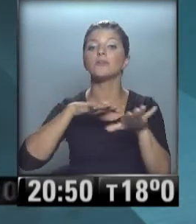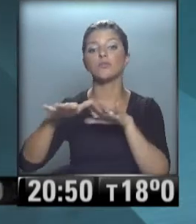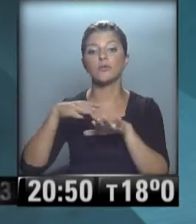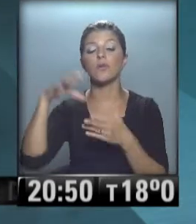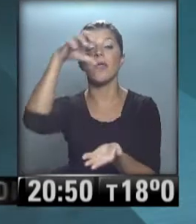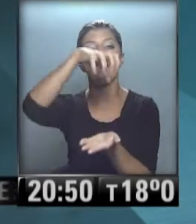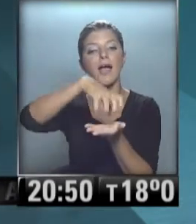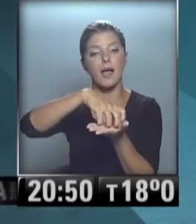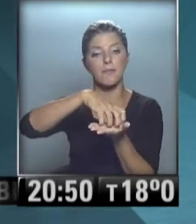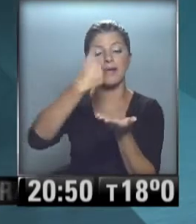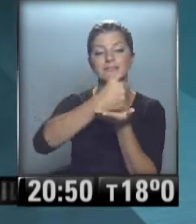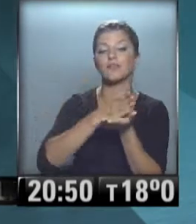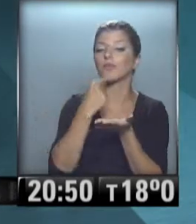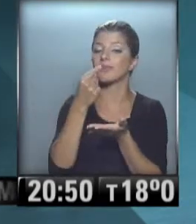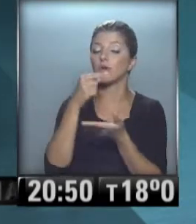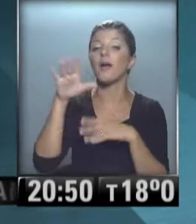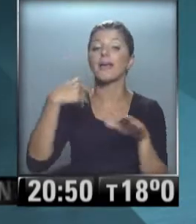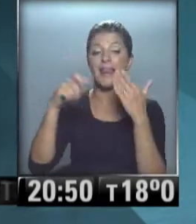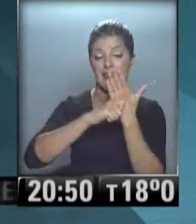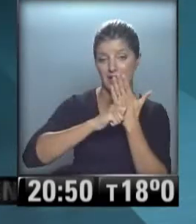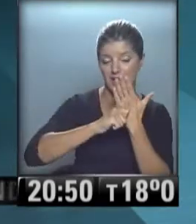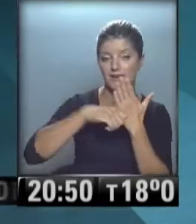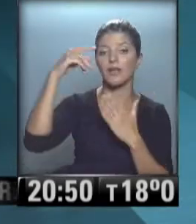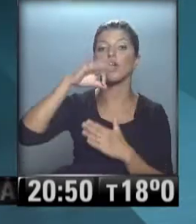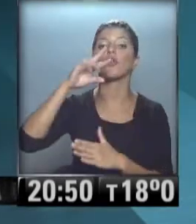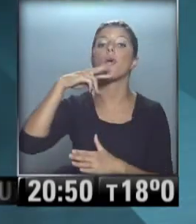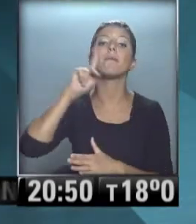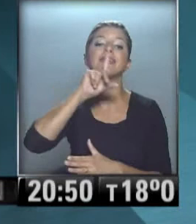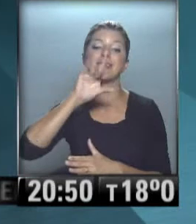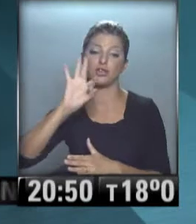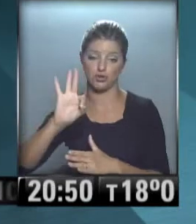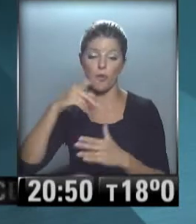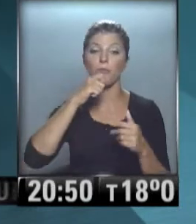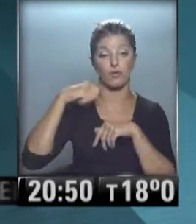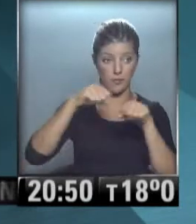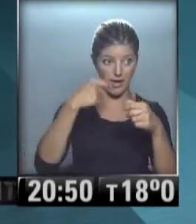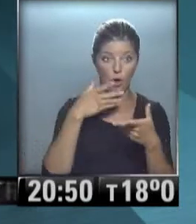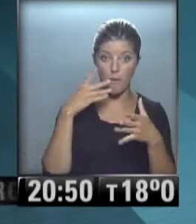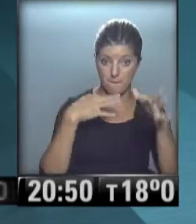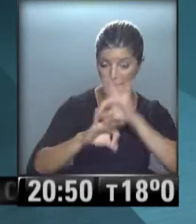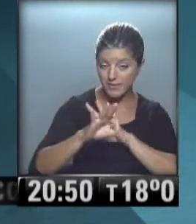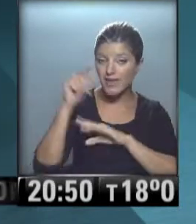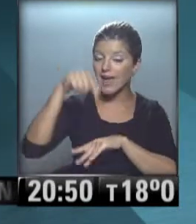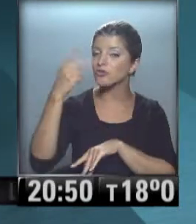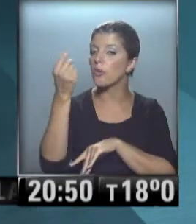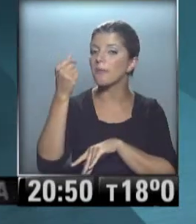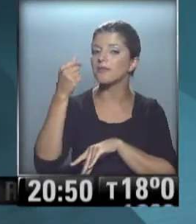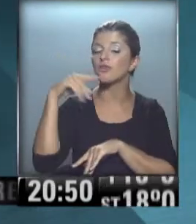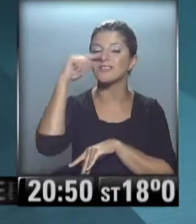Cámara del Sector confirmó que los cortes de novillo que se venden en las cadenas de supermercados tienen precios